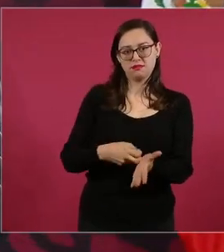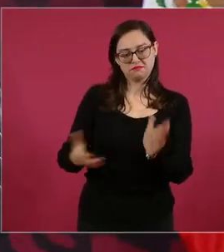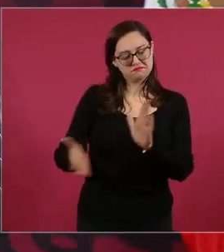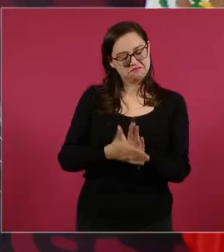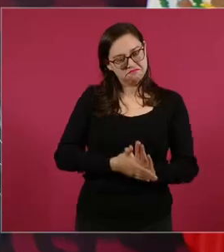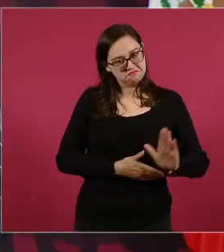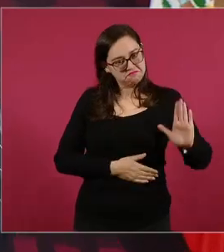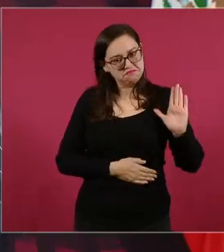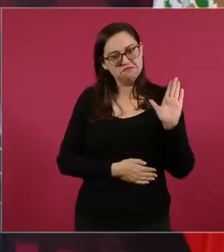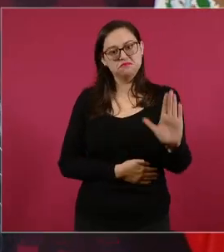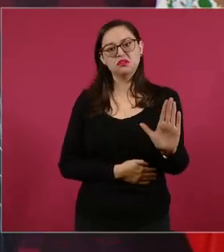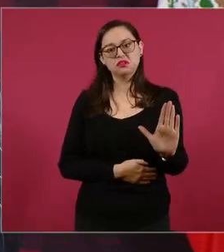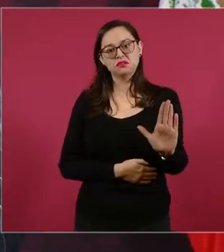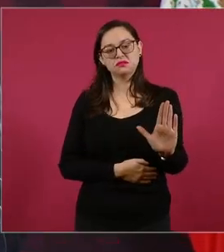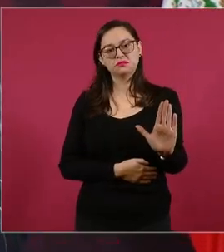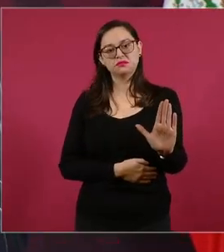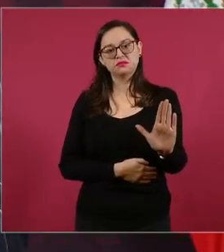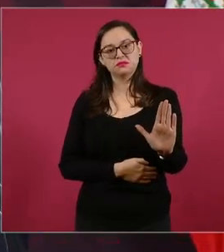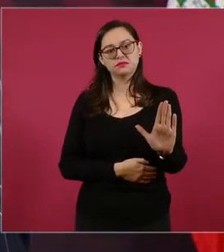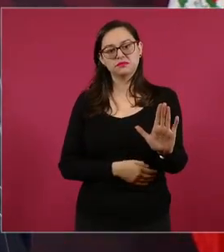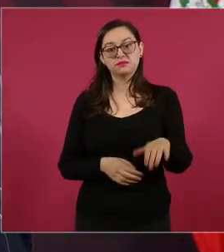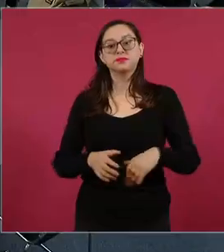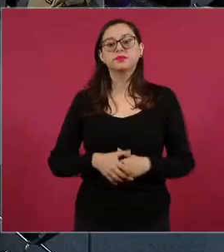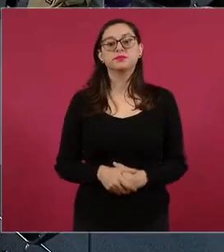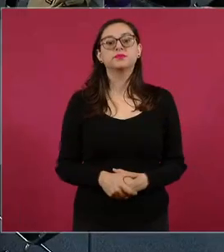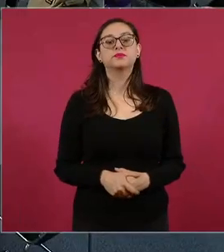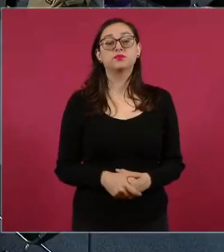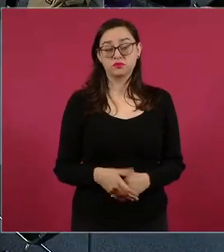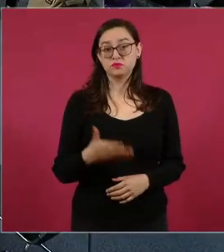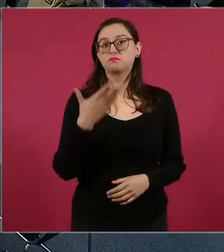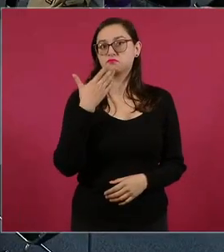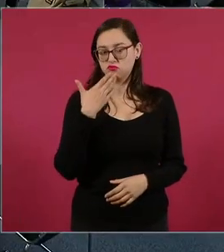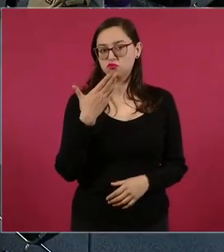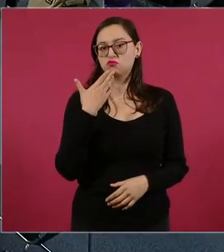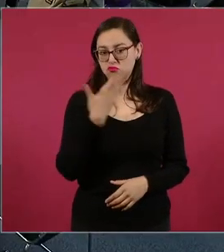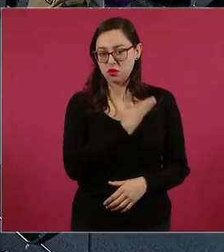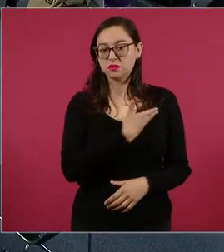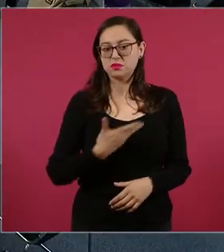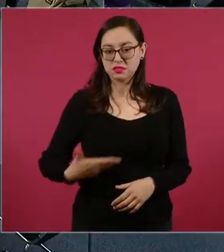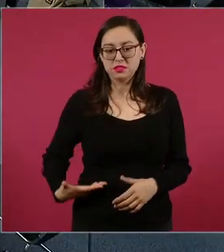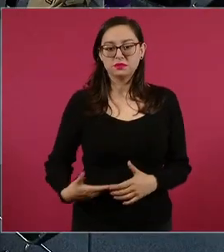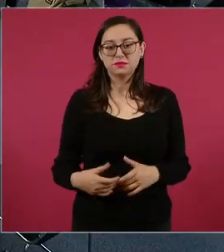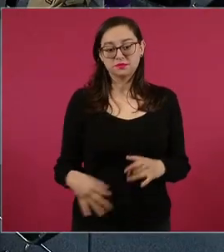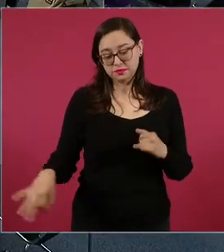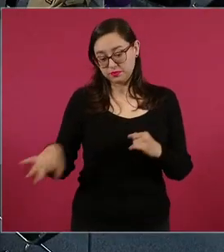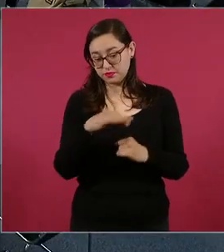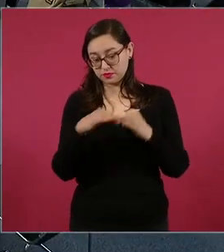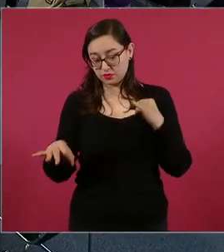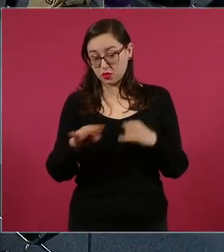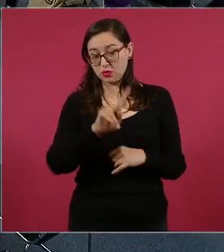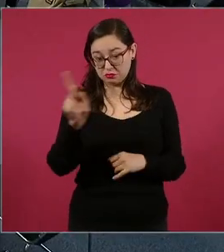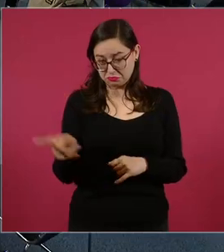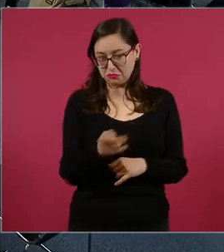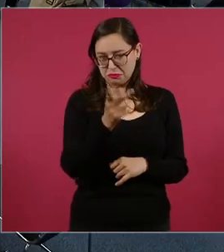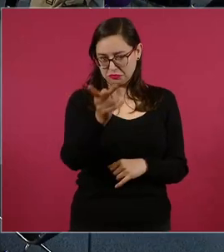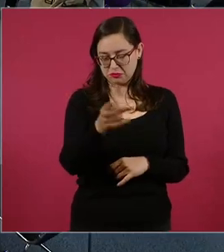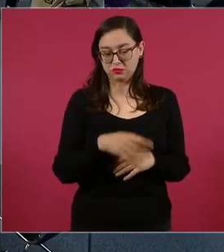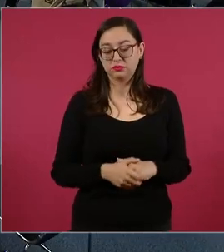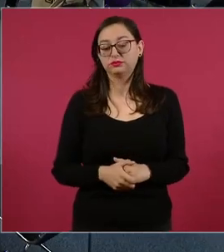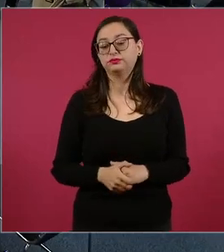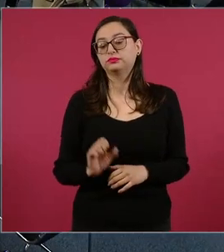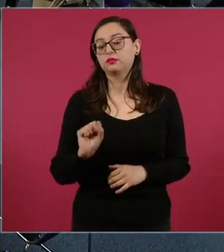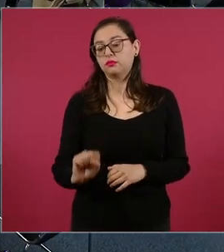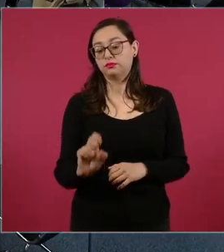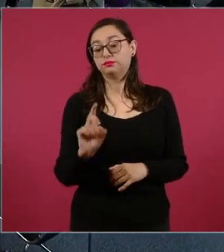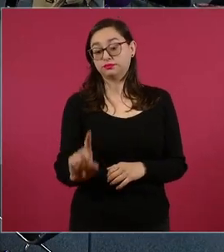Poder Judicial. Muy bien, presidente. Y finalmente, preguntarle su evaluación de su jefe de trabajo de este fin de semana. La